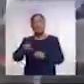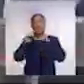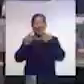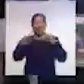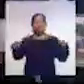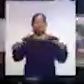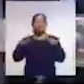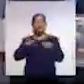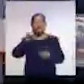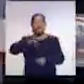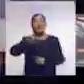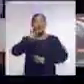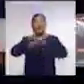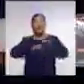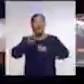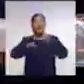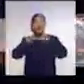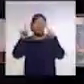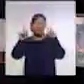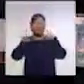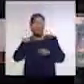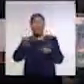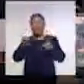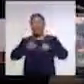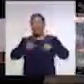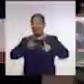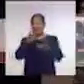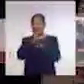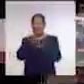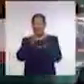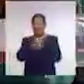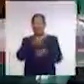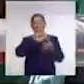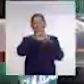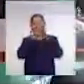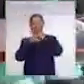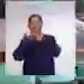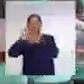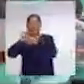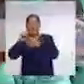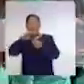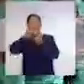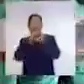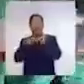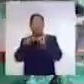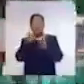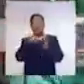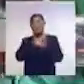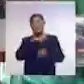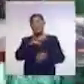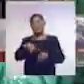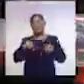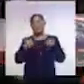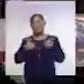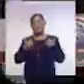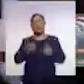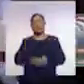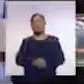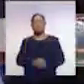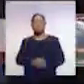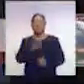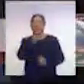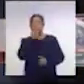con deportistas tlaxcaltecas que obtuvieron medallas en la Olimpiada Nacional Juvenil 2019, a quienes definió